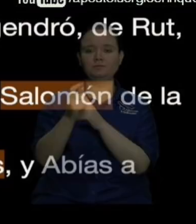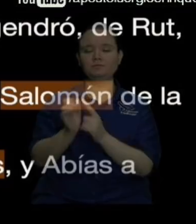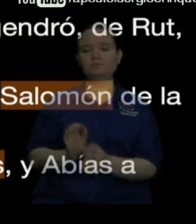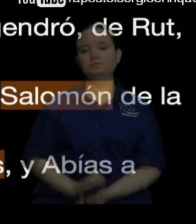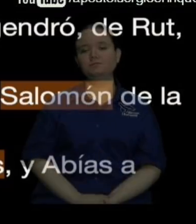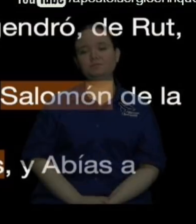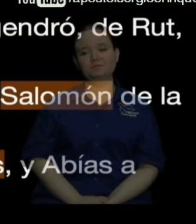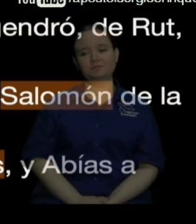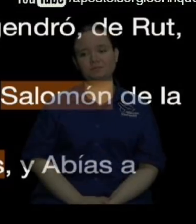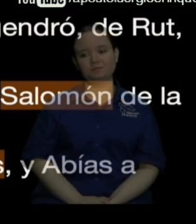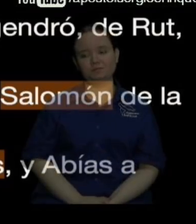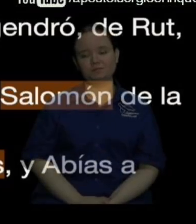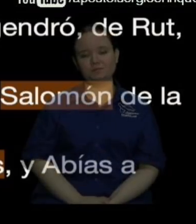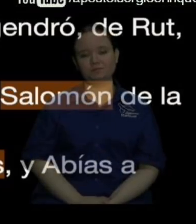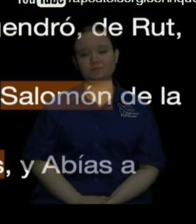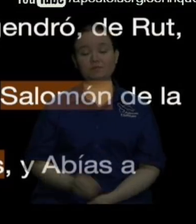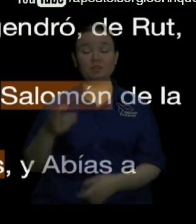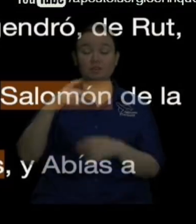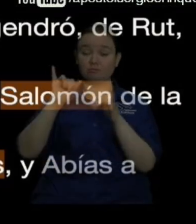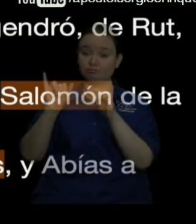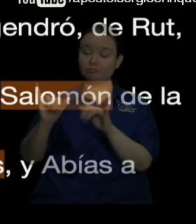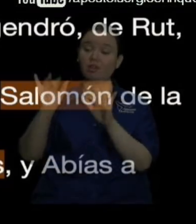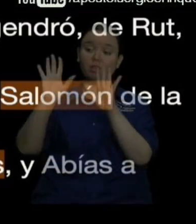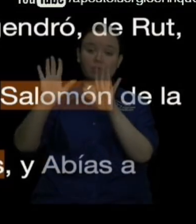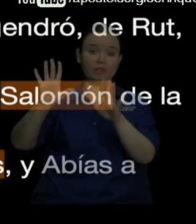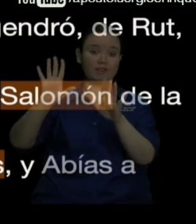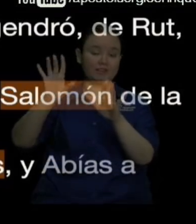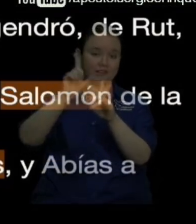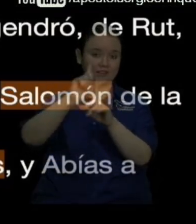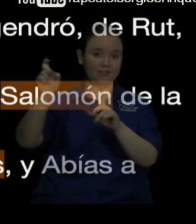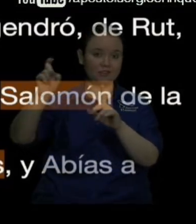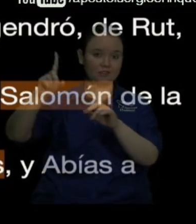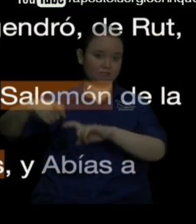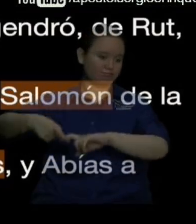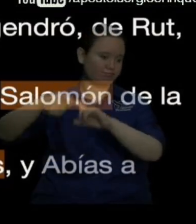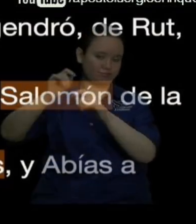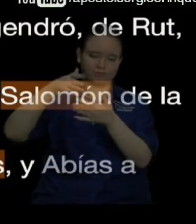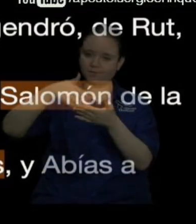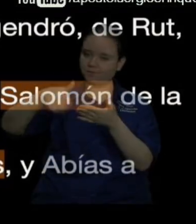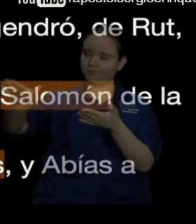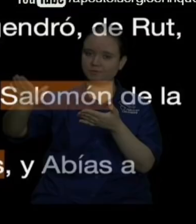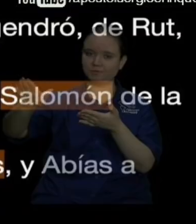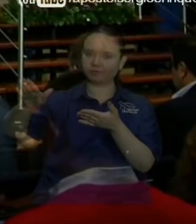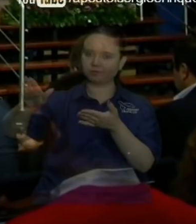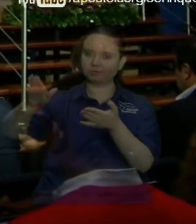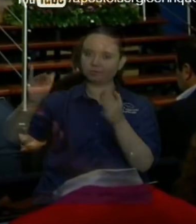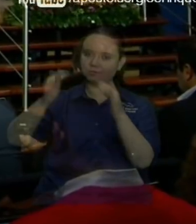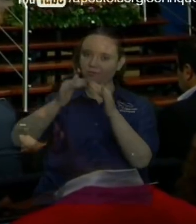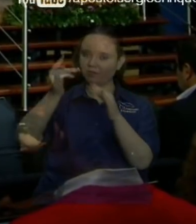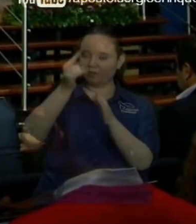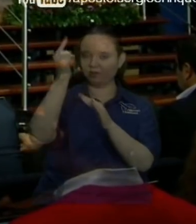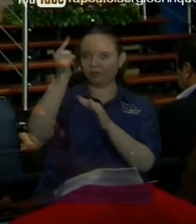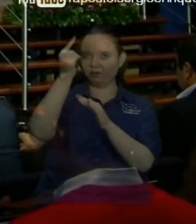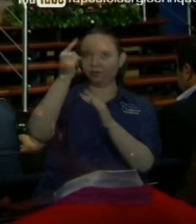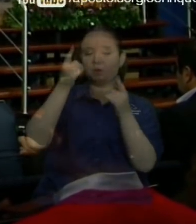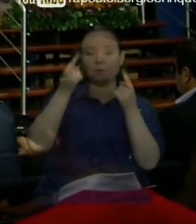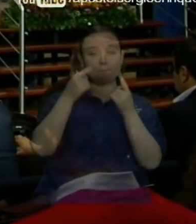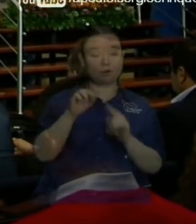incesto. Y quedaron 10 generaciones fuera los amonitas, los hijos de Lot, y